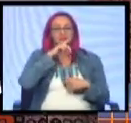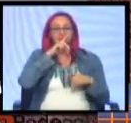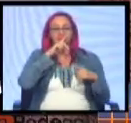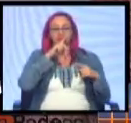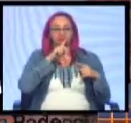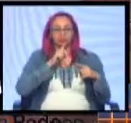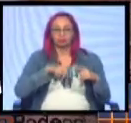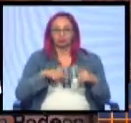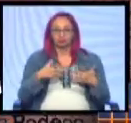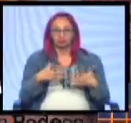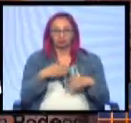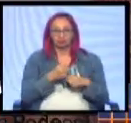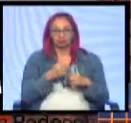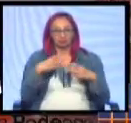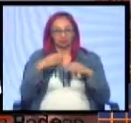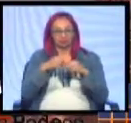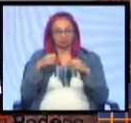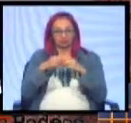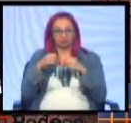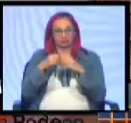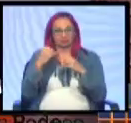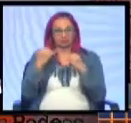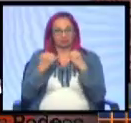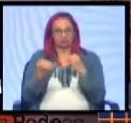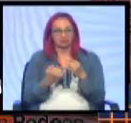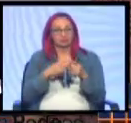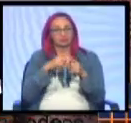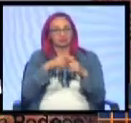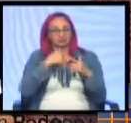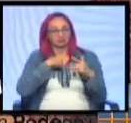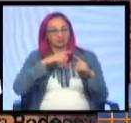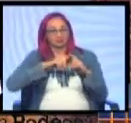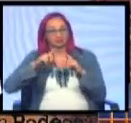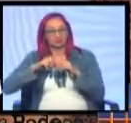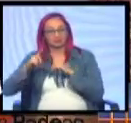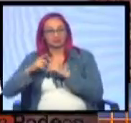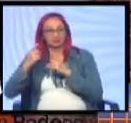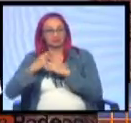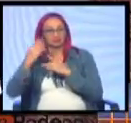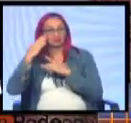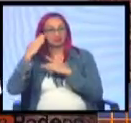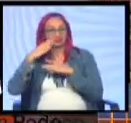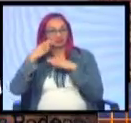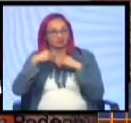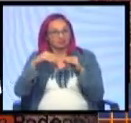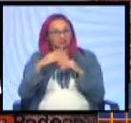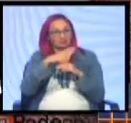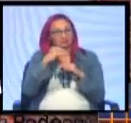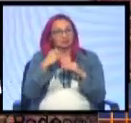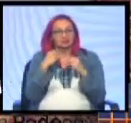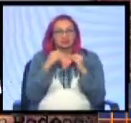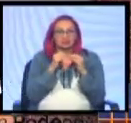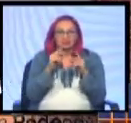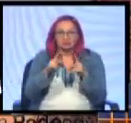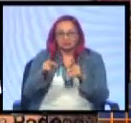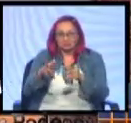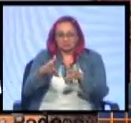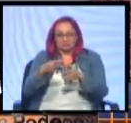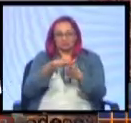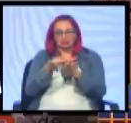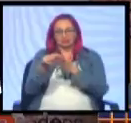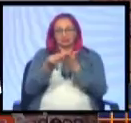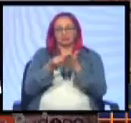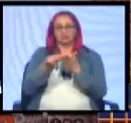podemos hacer emisiones de la lotería. Hay una capacidad de venta y hay una capacidad de gente que quiere